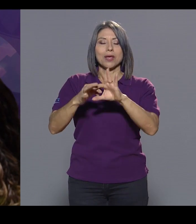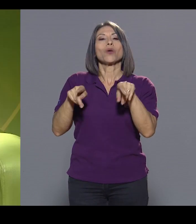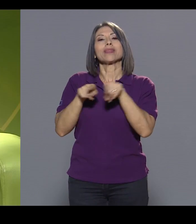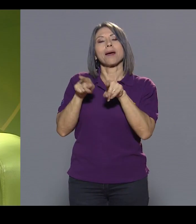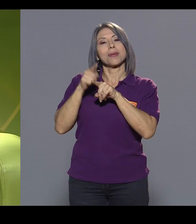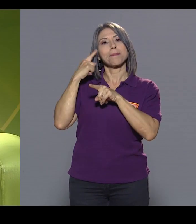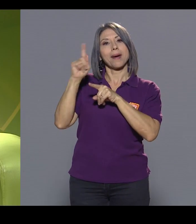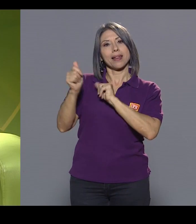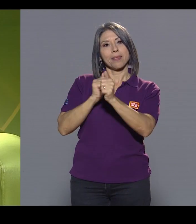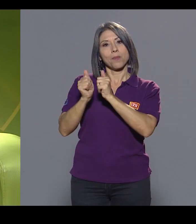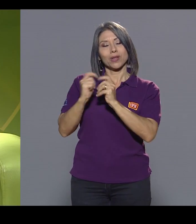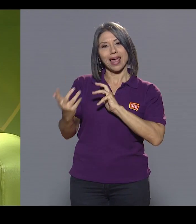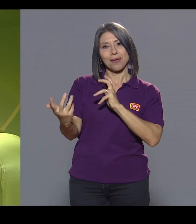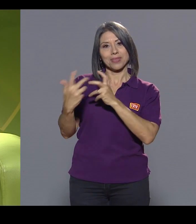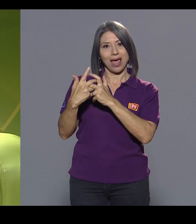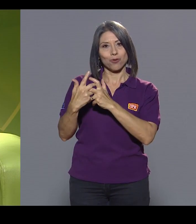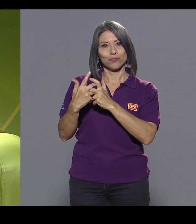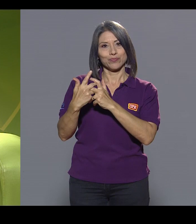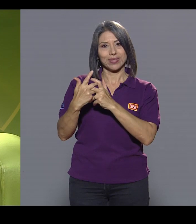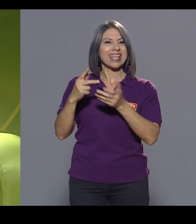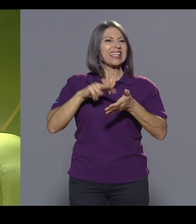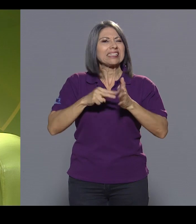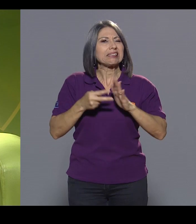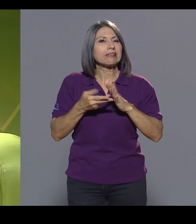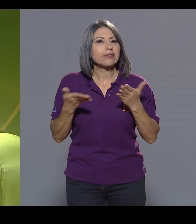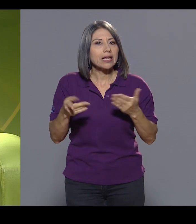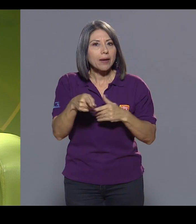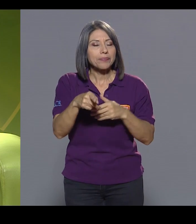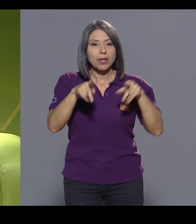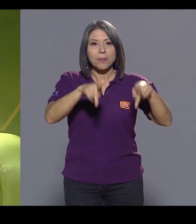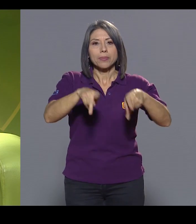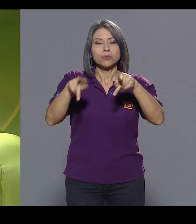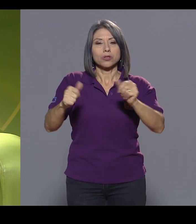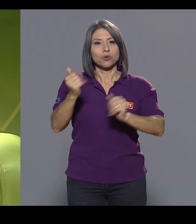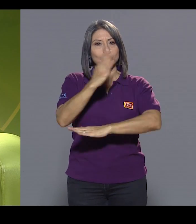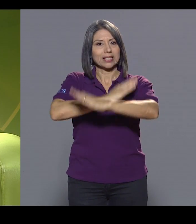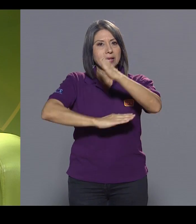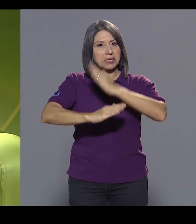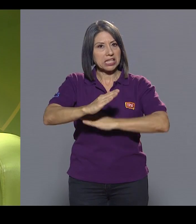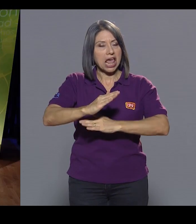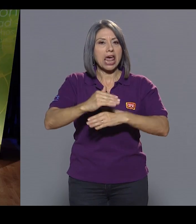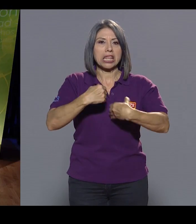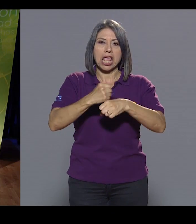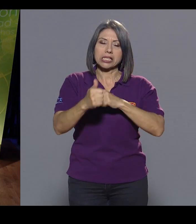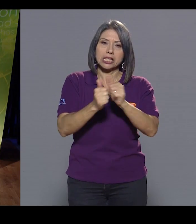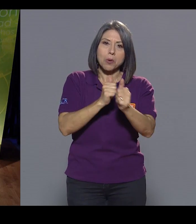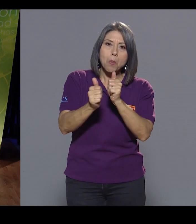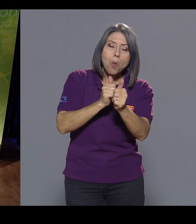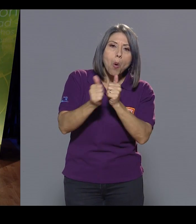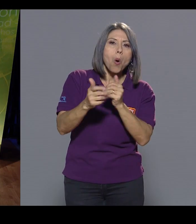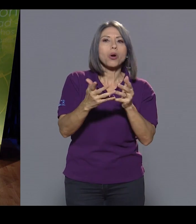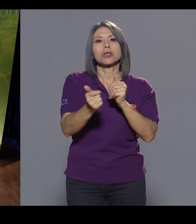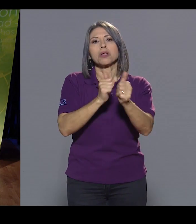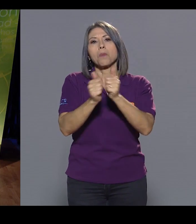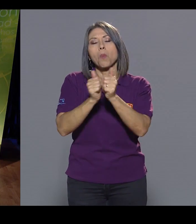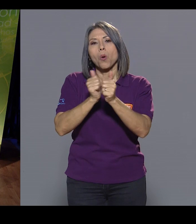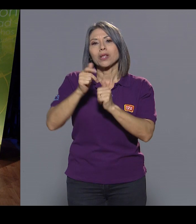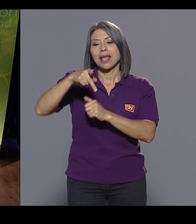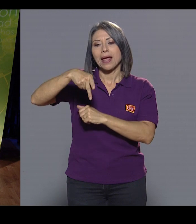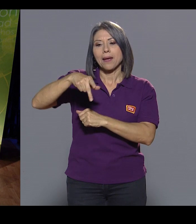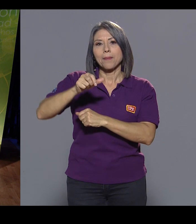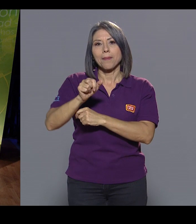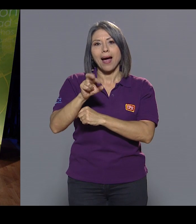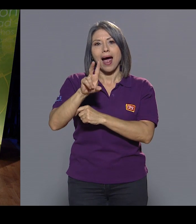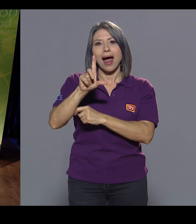adaptado. Eso significa que las personas con discapacidad que practican deporte o practican deporte paralímpico, que